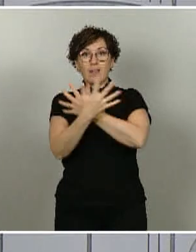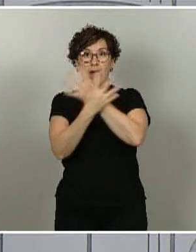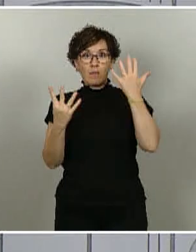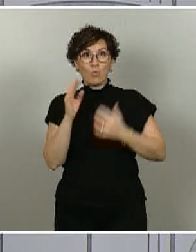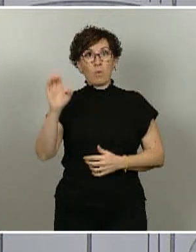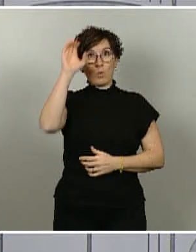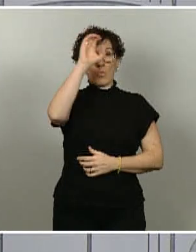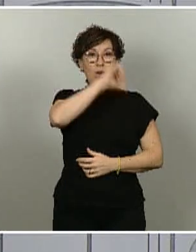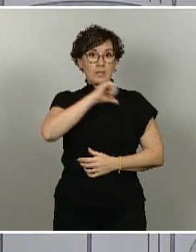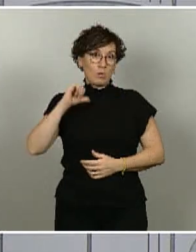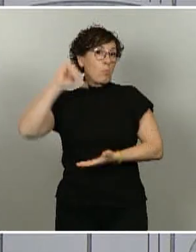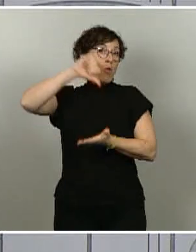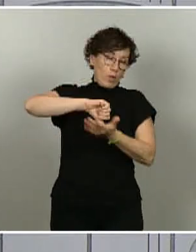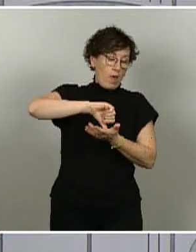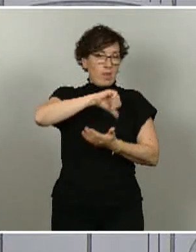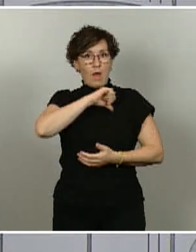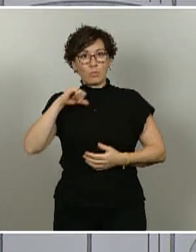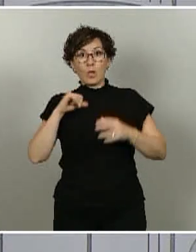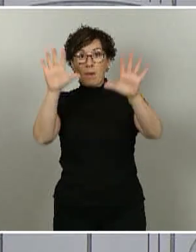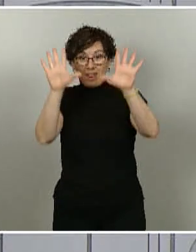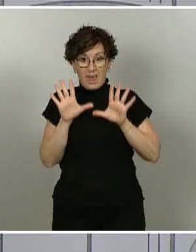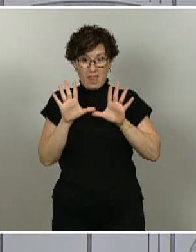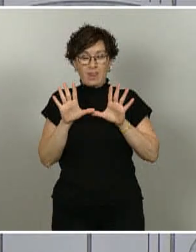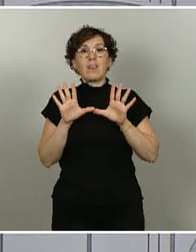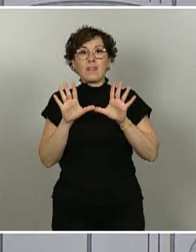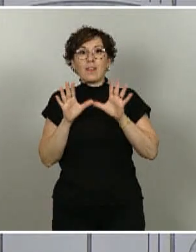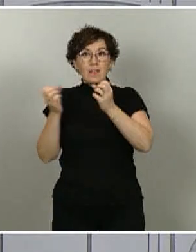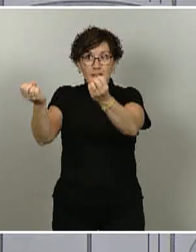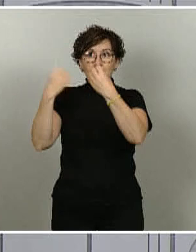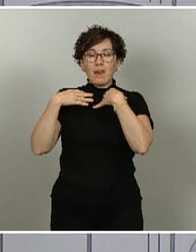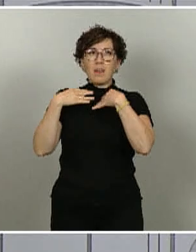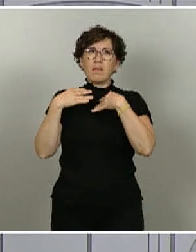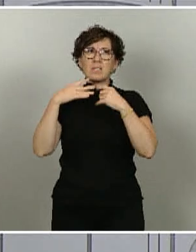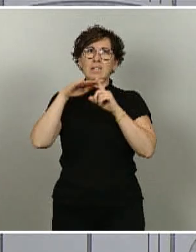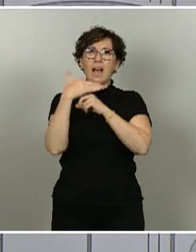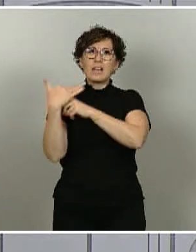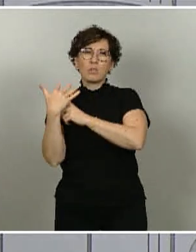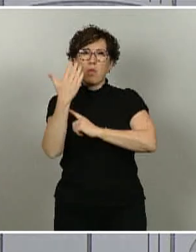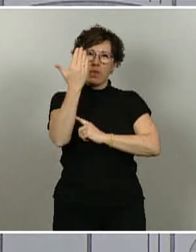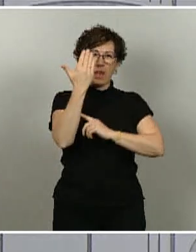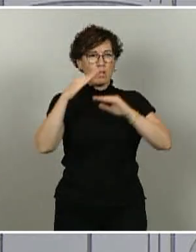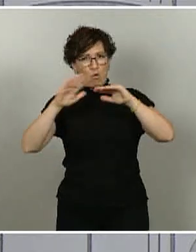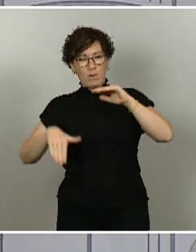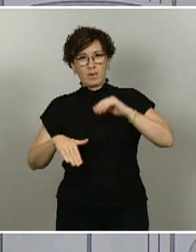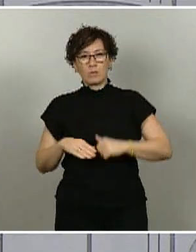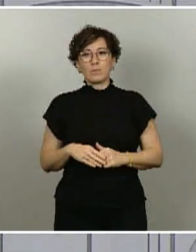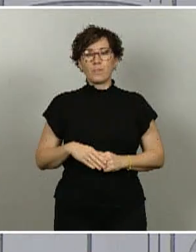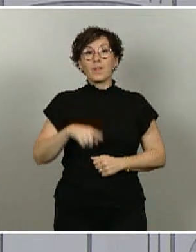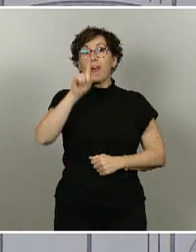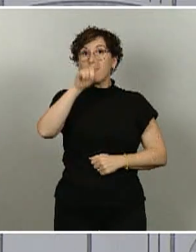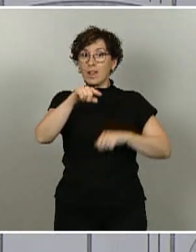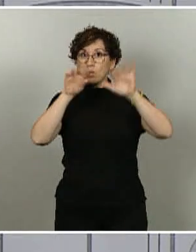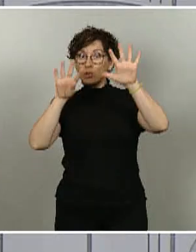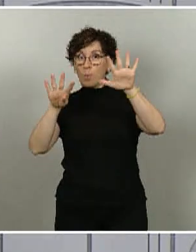10 de ellas han notificado 5 o menos casos. Y entre esos 194 diagnosticados ayer que